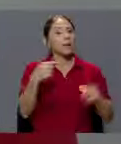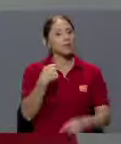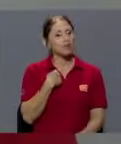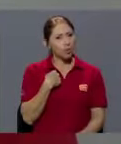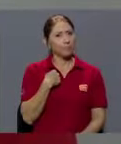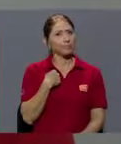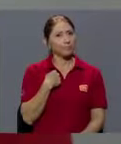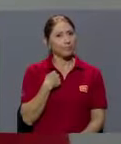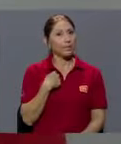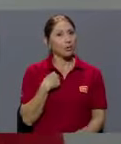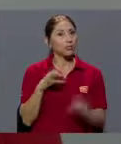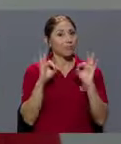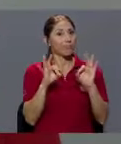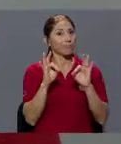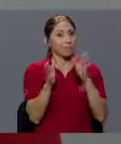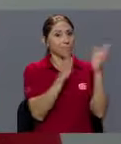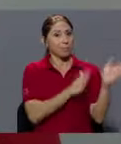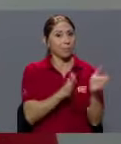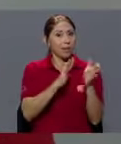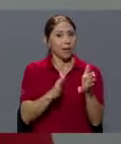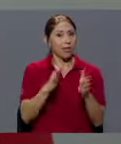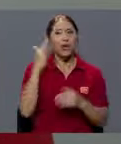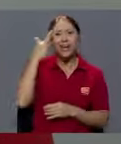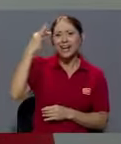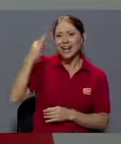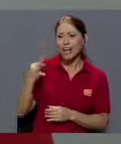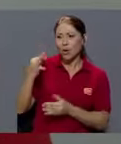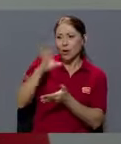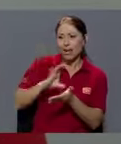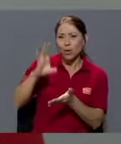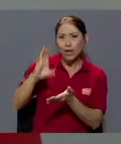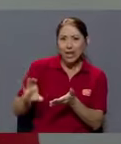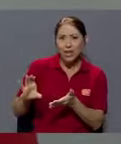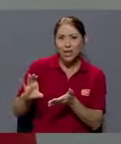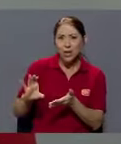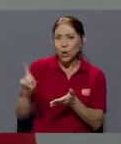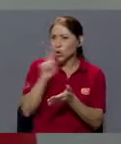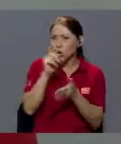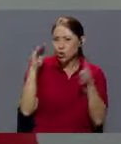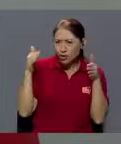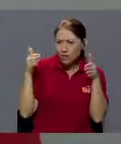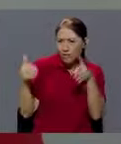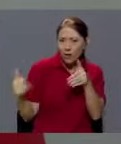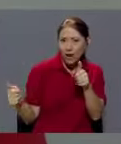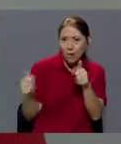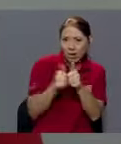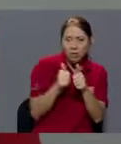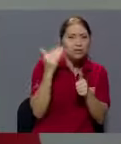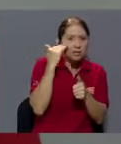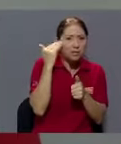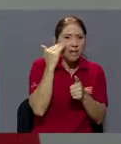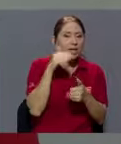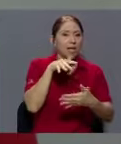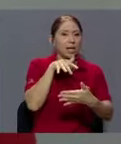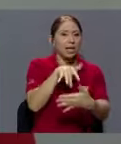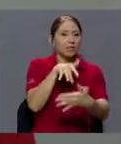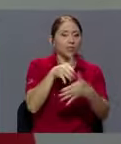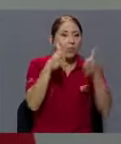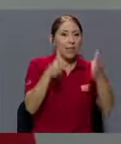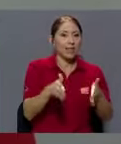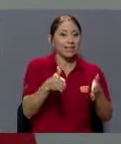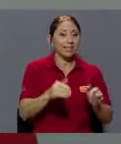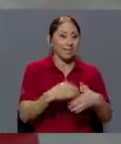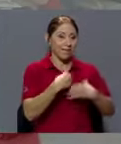Pero yo estoy bastante preparado. Creo que el colegio no se enfoca en dar ese acompañamiento porque sabe que los estudiantes que van a ir a bachillerato